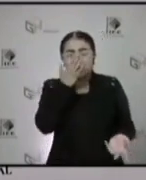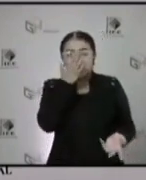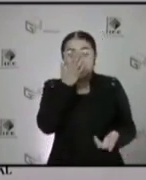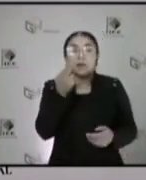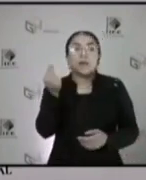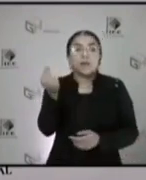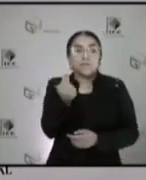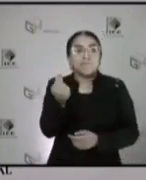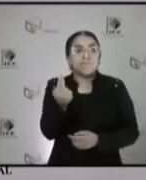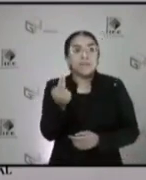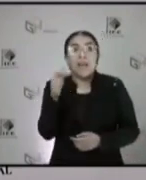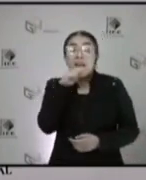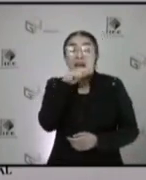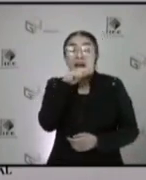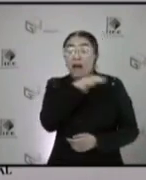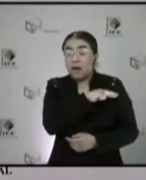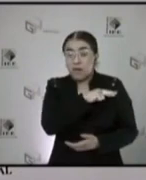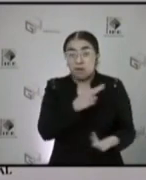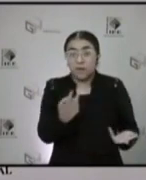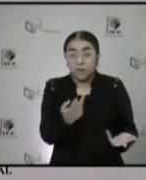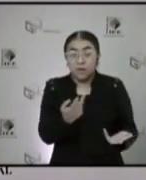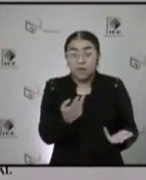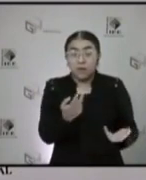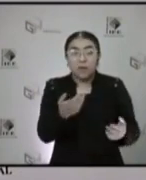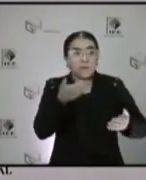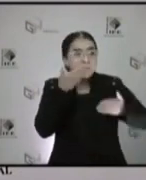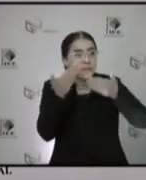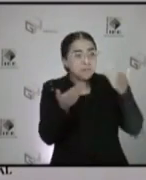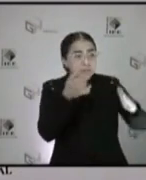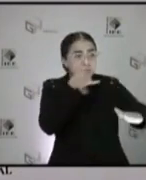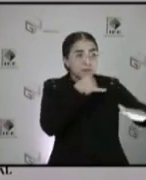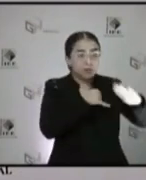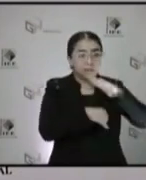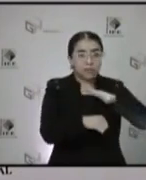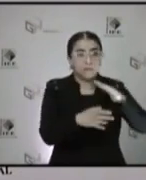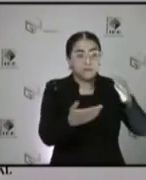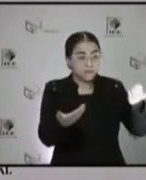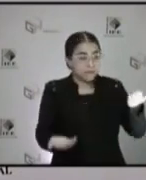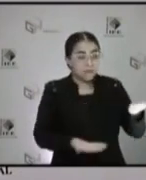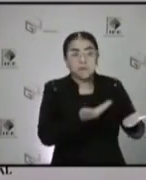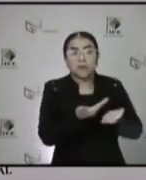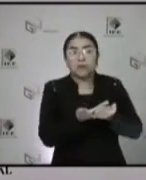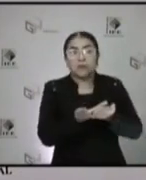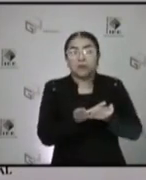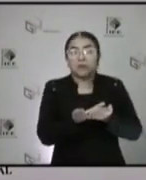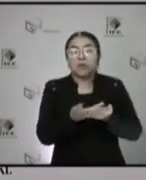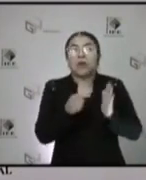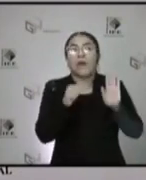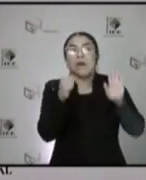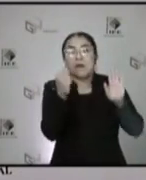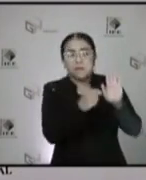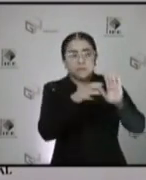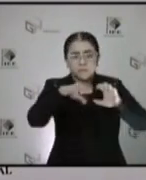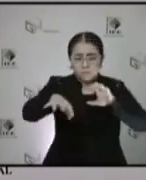Necesitamos urgentemente un estudio en este estado, urgentemente por